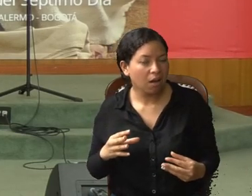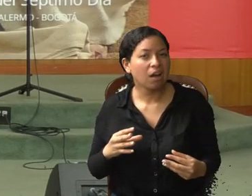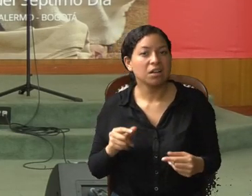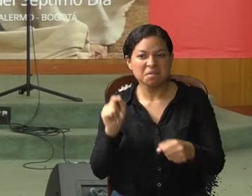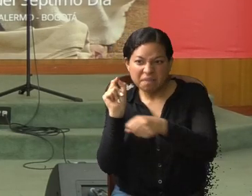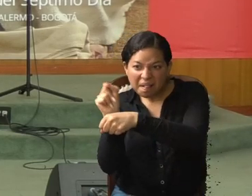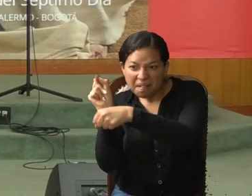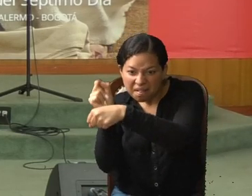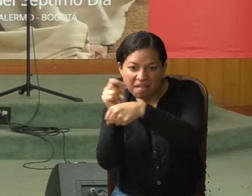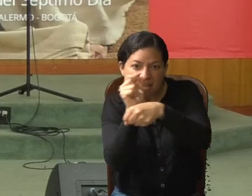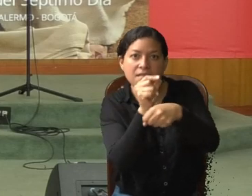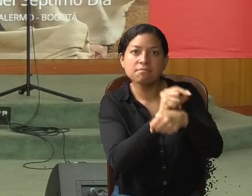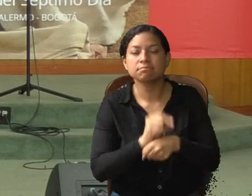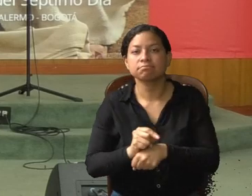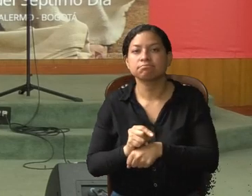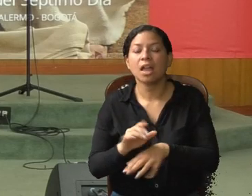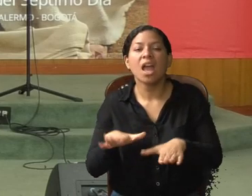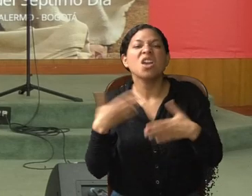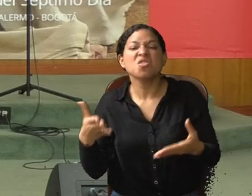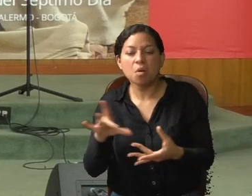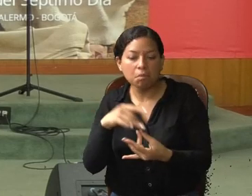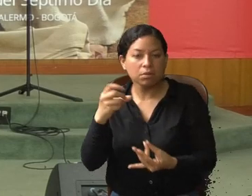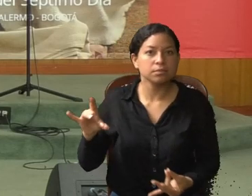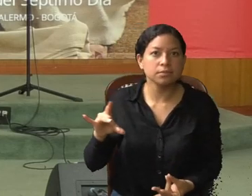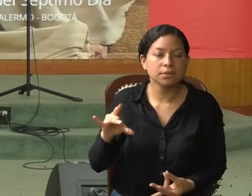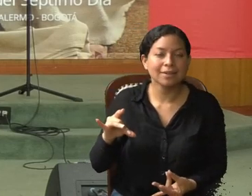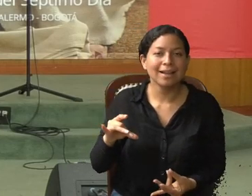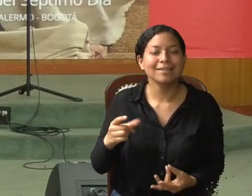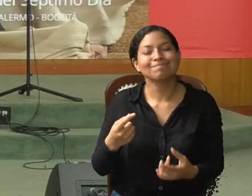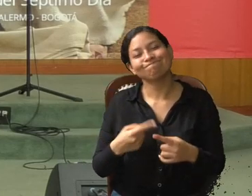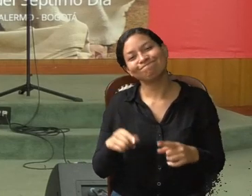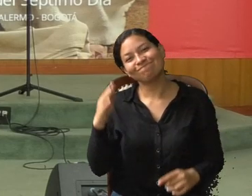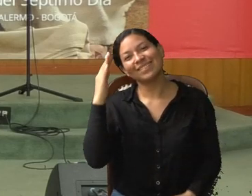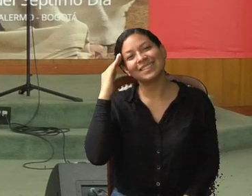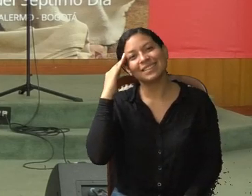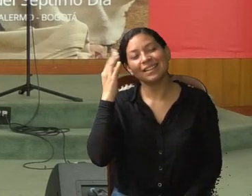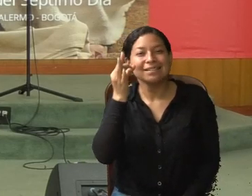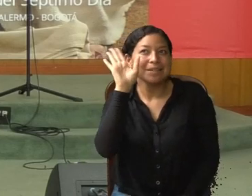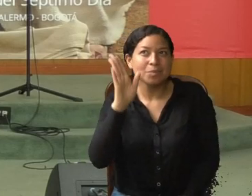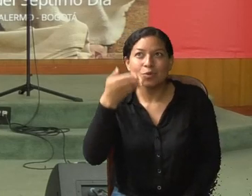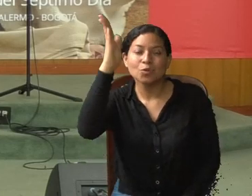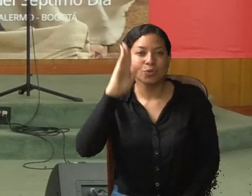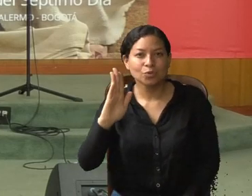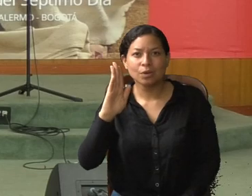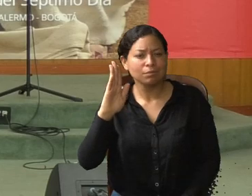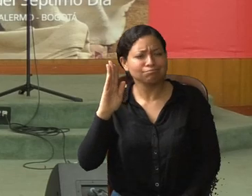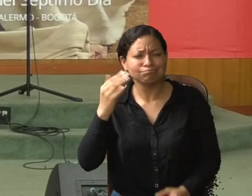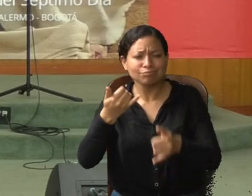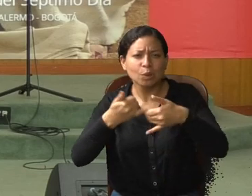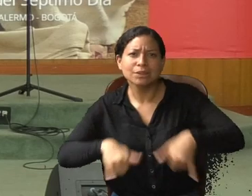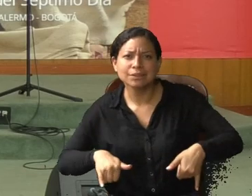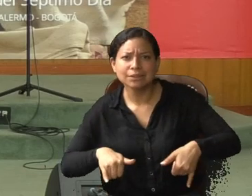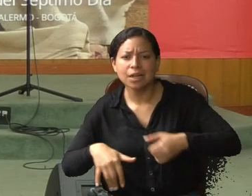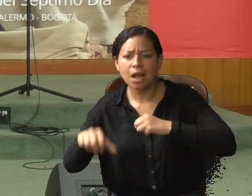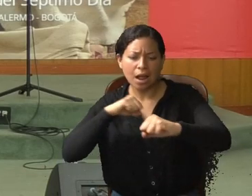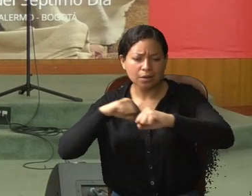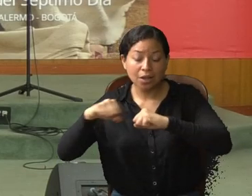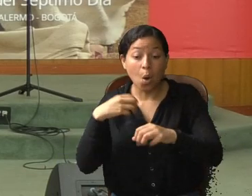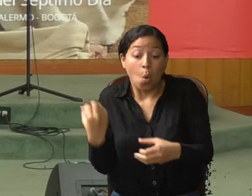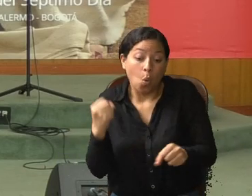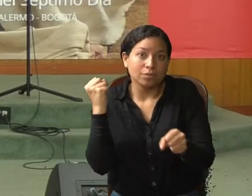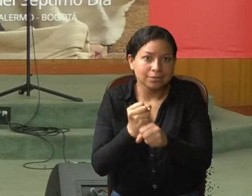espiritual. Y saben, tal vez Dios no ha terminado la obra en esa persona. Tal vez ni siquiera Dios ha terminado